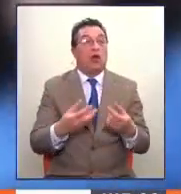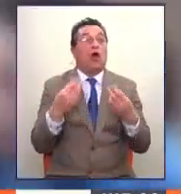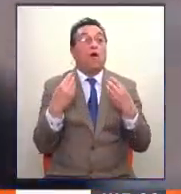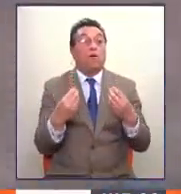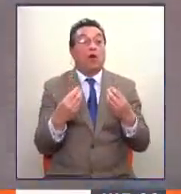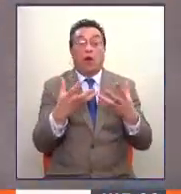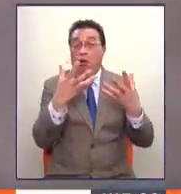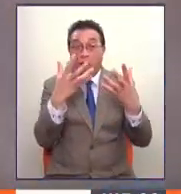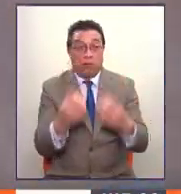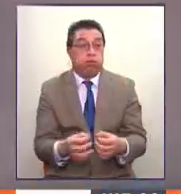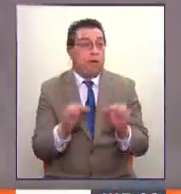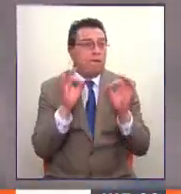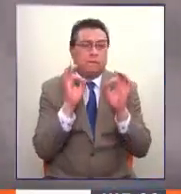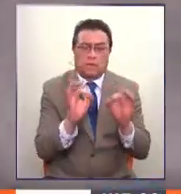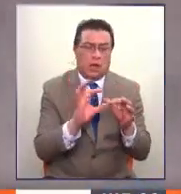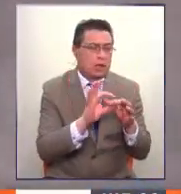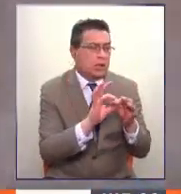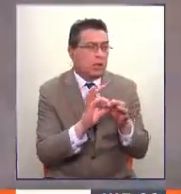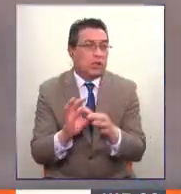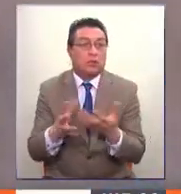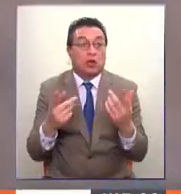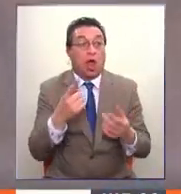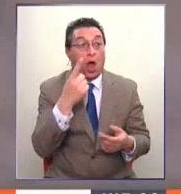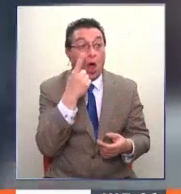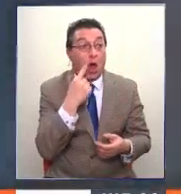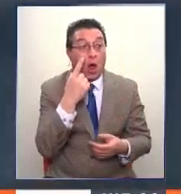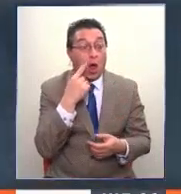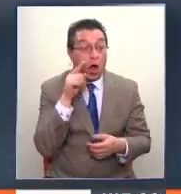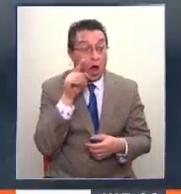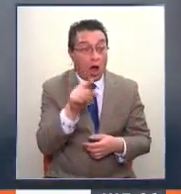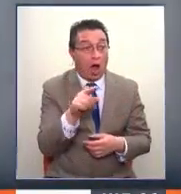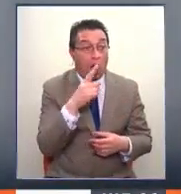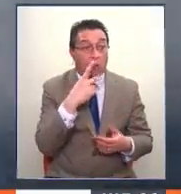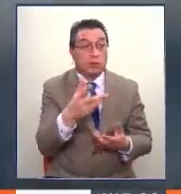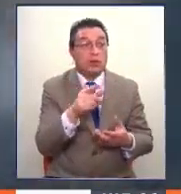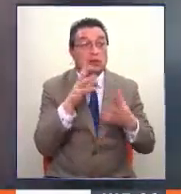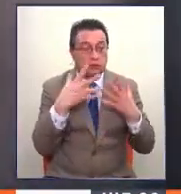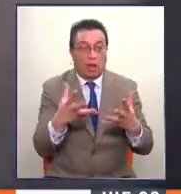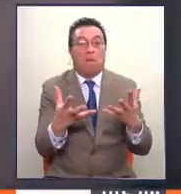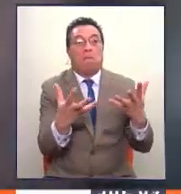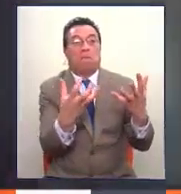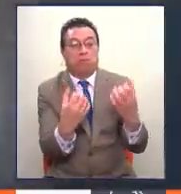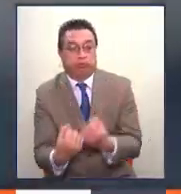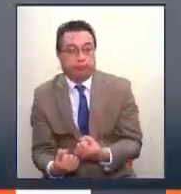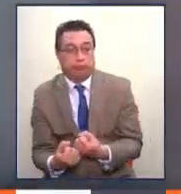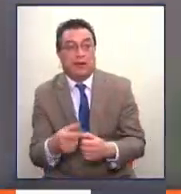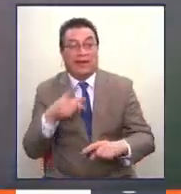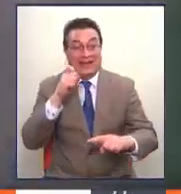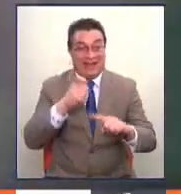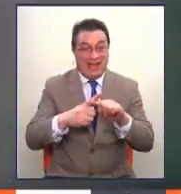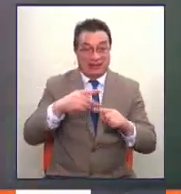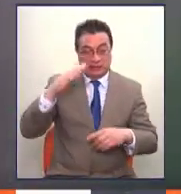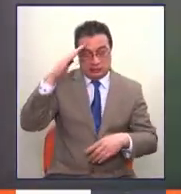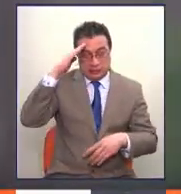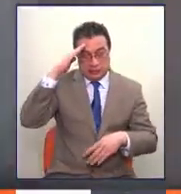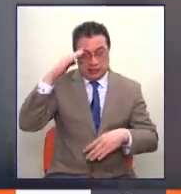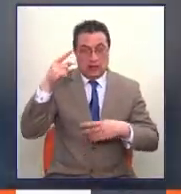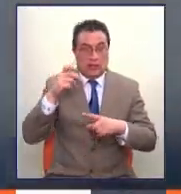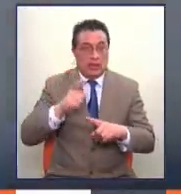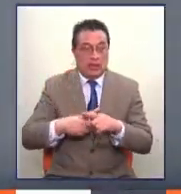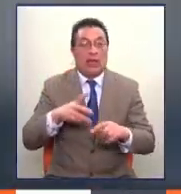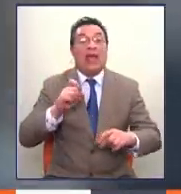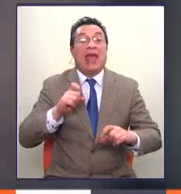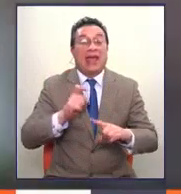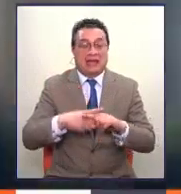muy bien. Porque es un hombre que está ahí quien finalmente lo atrapa, es un ex marine y también un ex